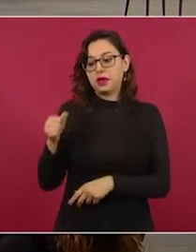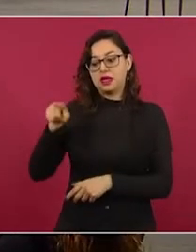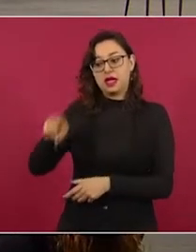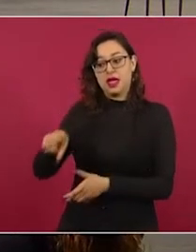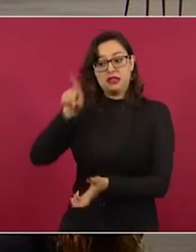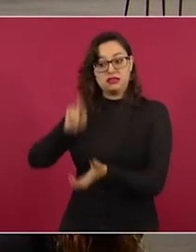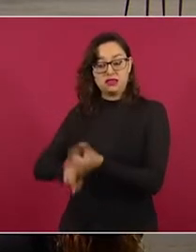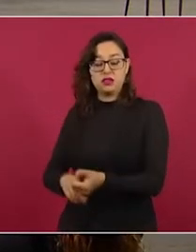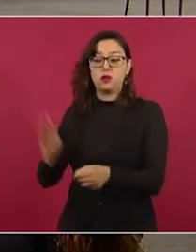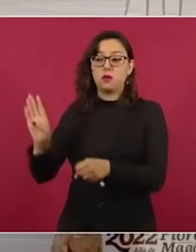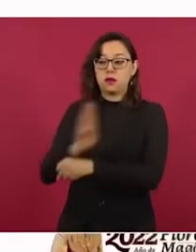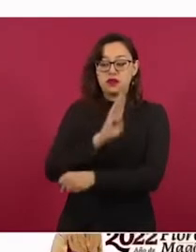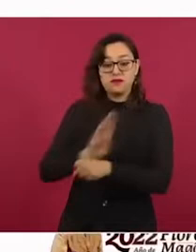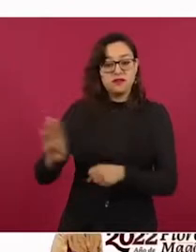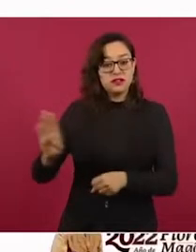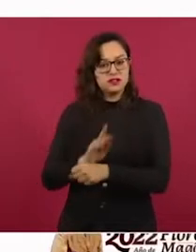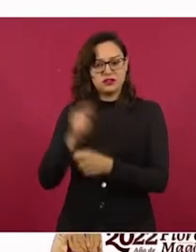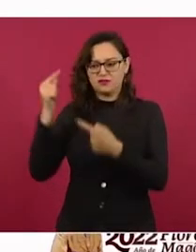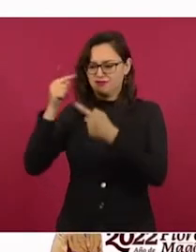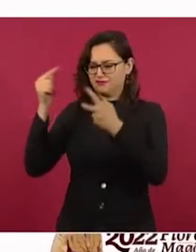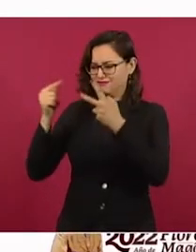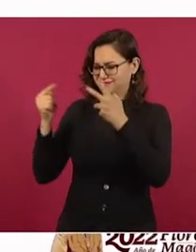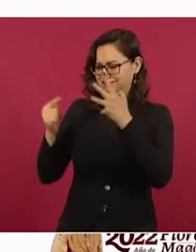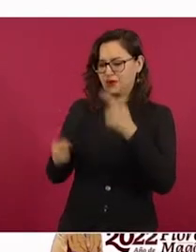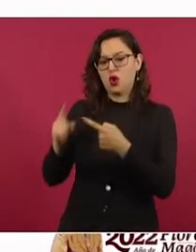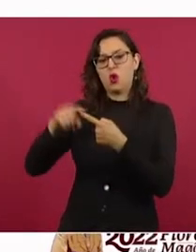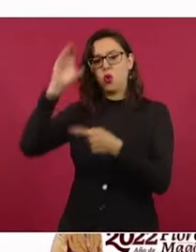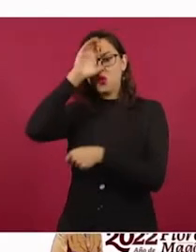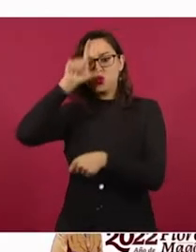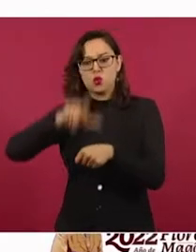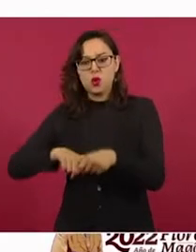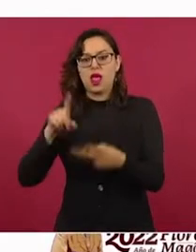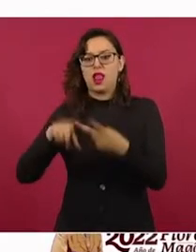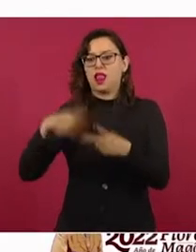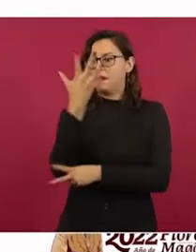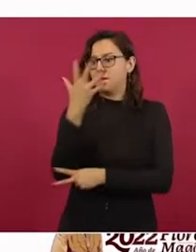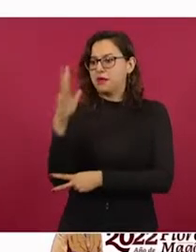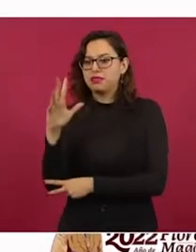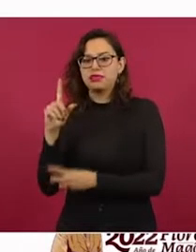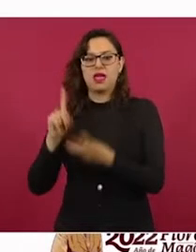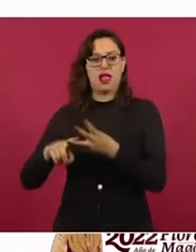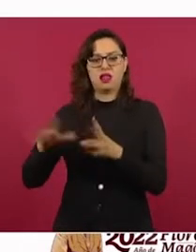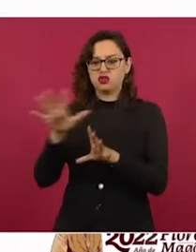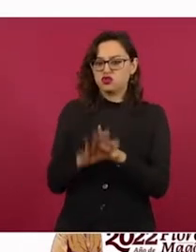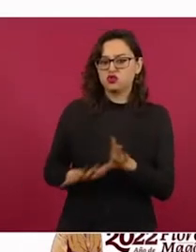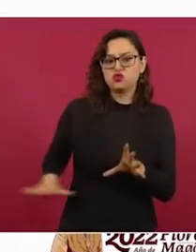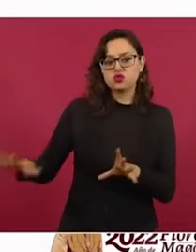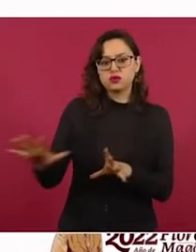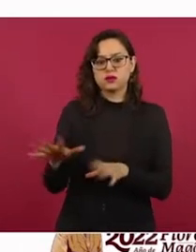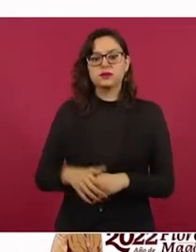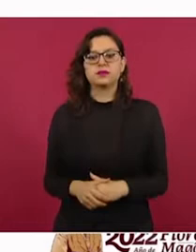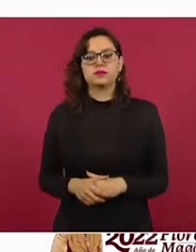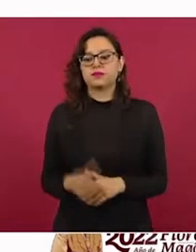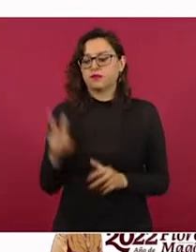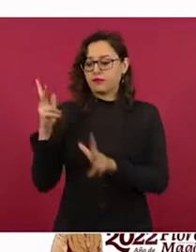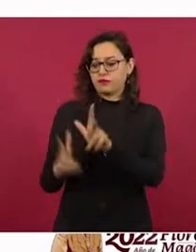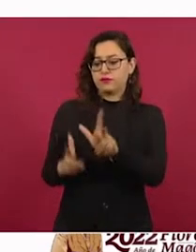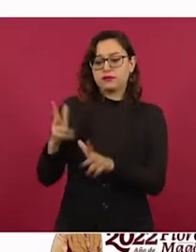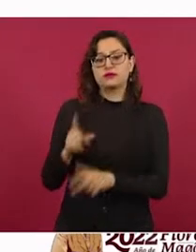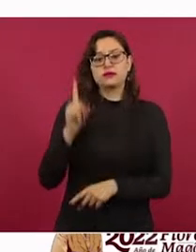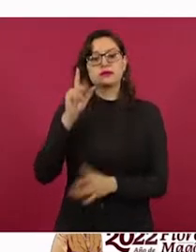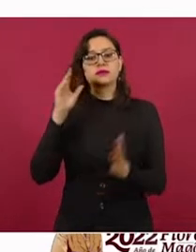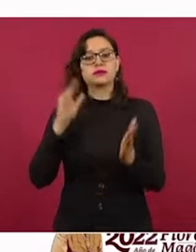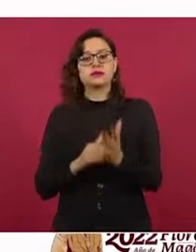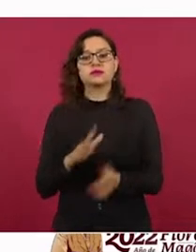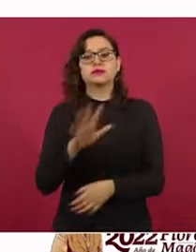beneficios ambientales, culturales y sociales del Tren Maya. El Tren Maya recorre